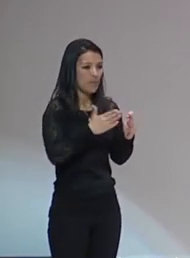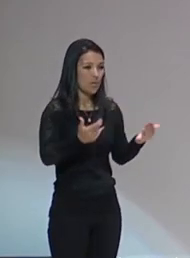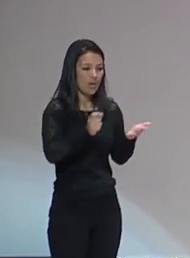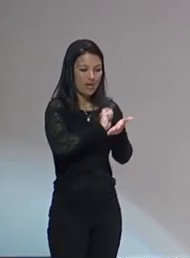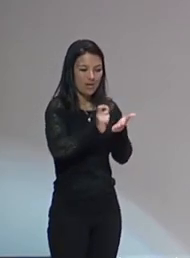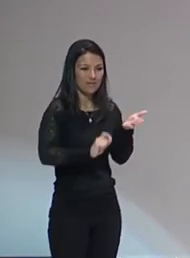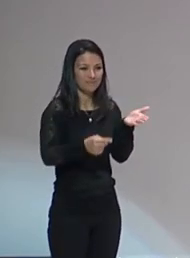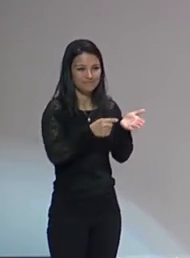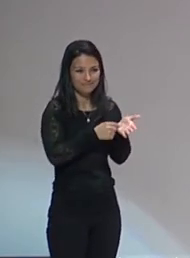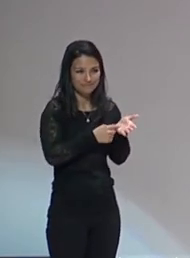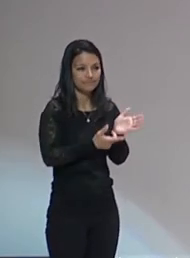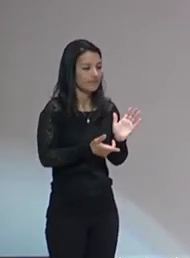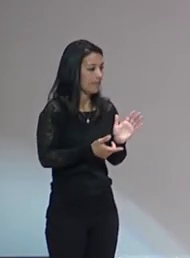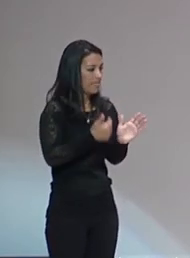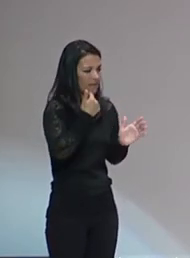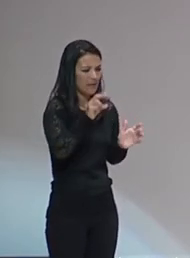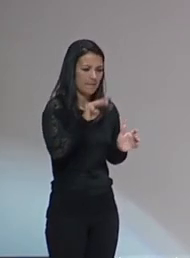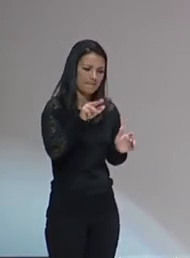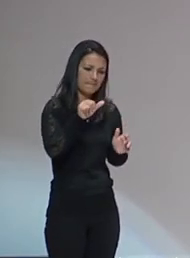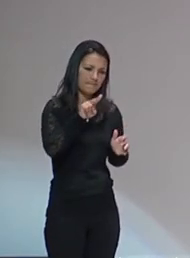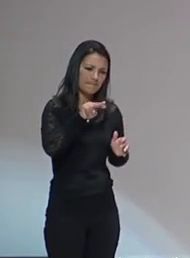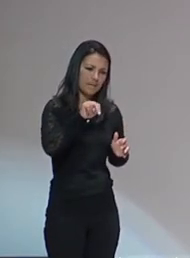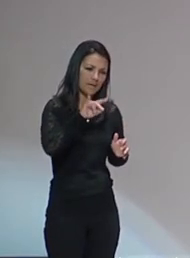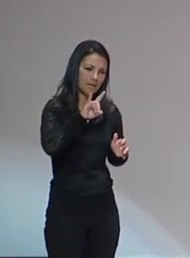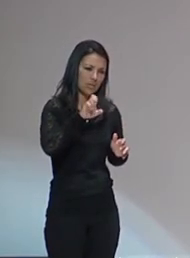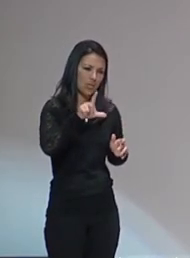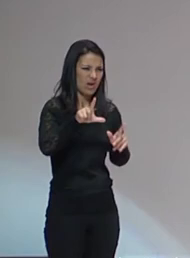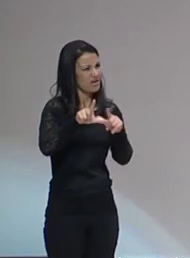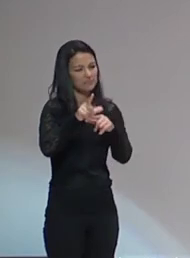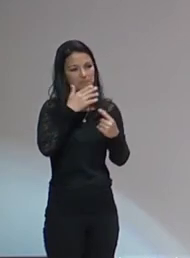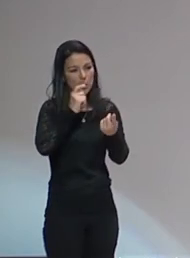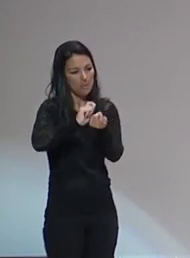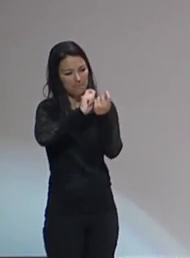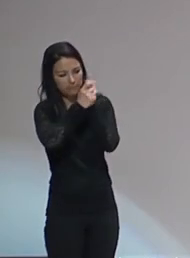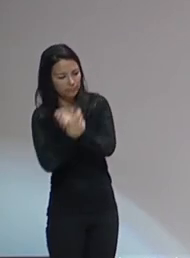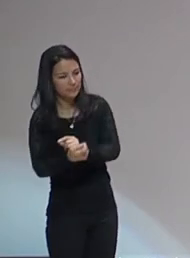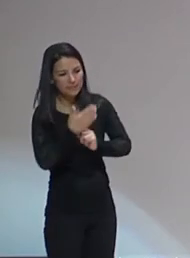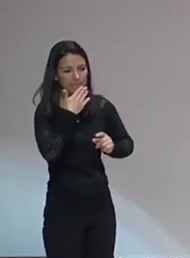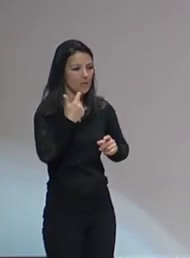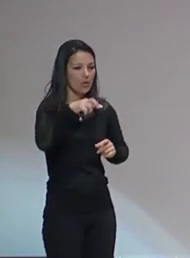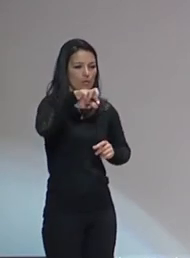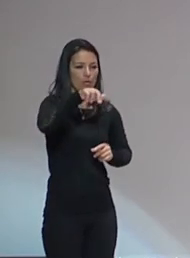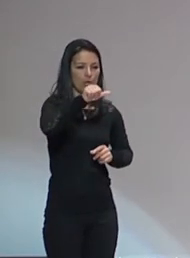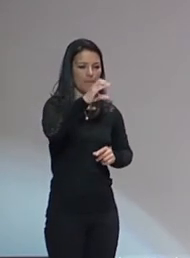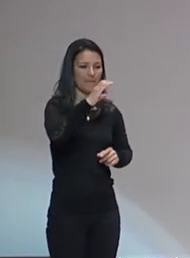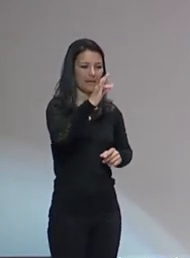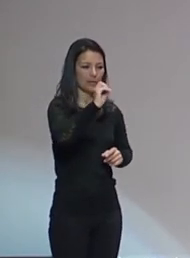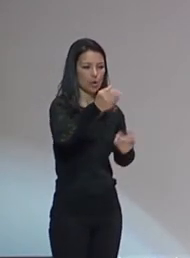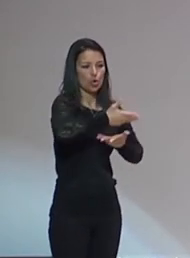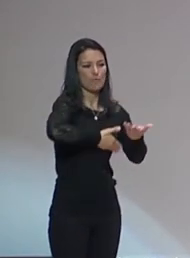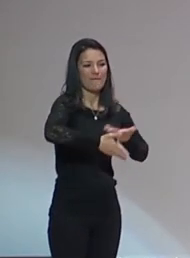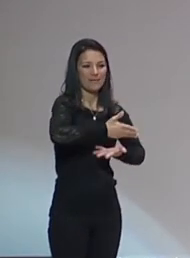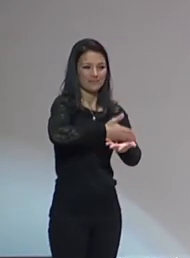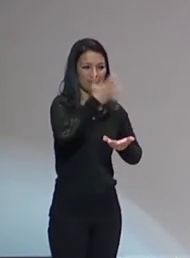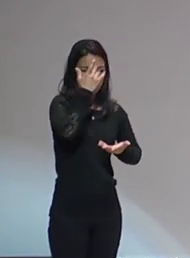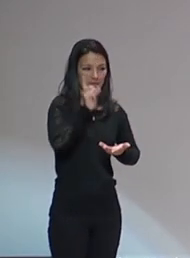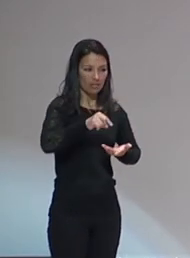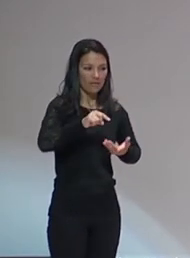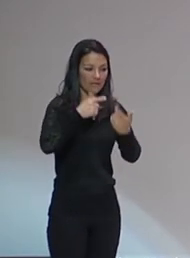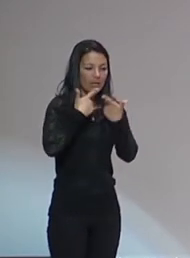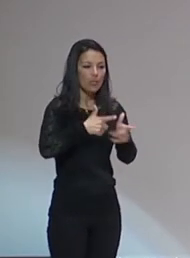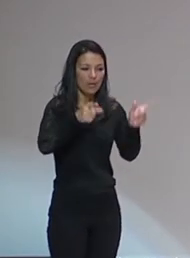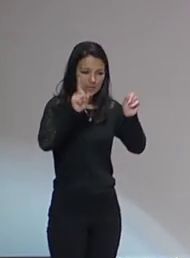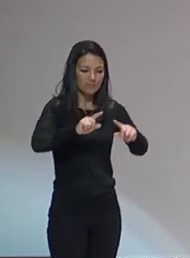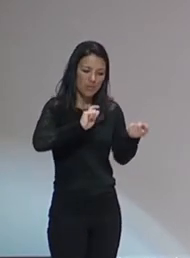le cambiaría el nombre de manual a pacto de convivencia, porque el lenguaje también nos tiene que cambiar, porque el